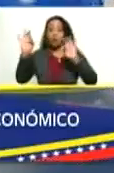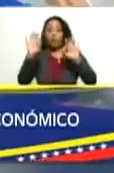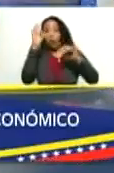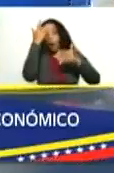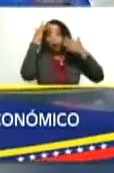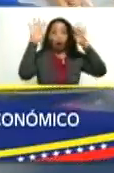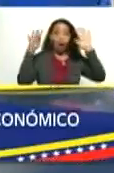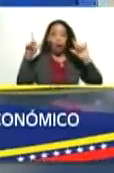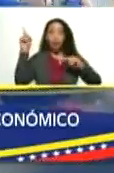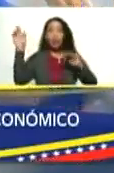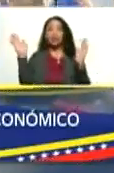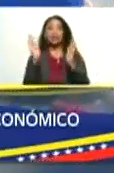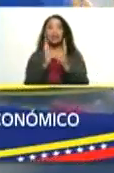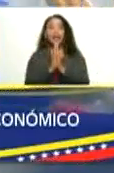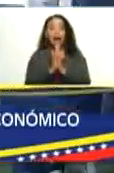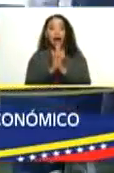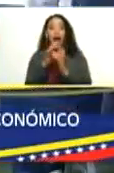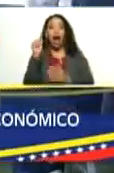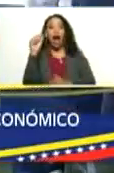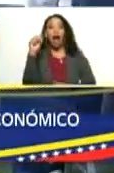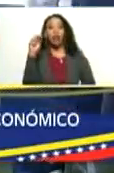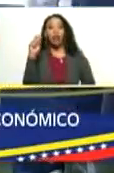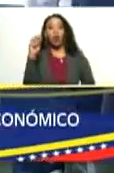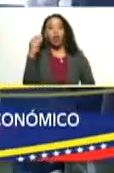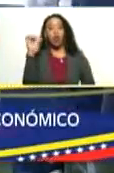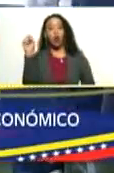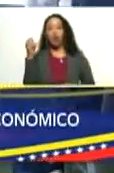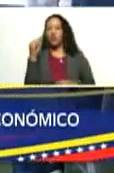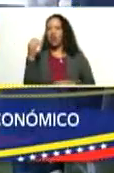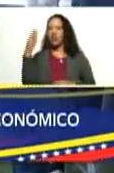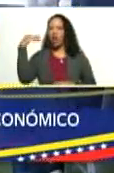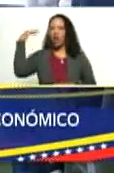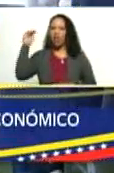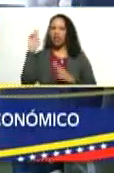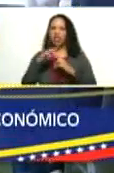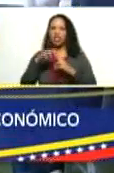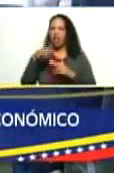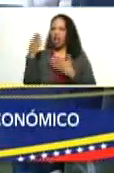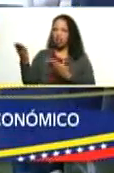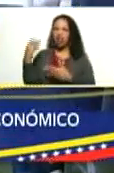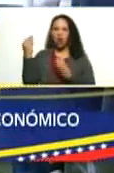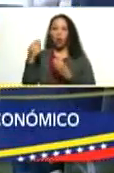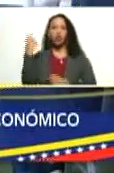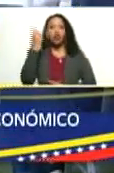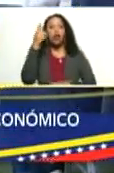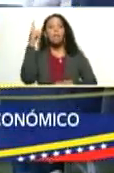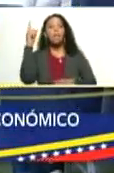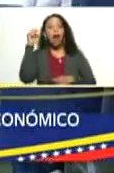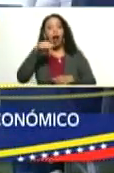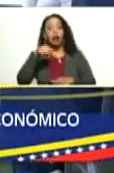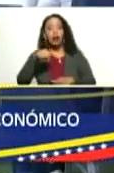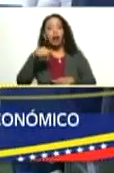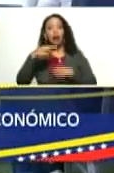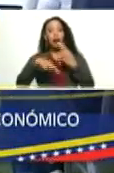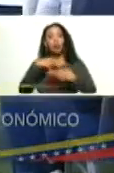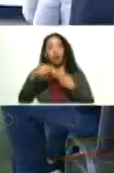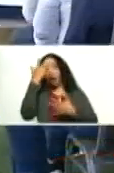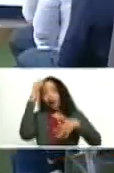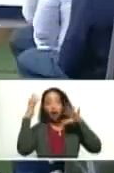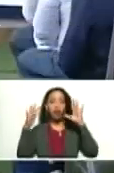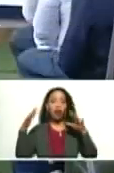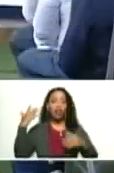carnavales de San Antonio del Táchira. ¿Cuándo antes se hacía eso? Nunca antes, solo en revolución. Los carnavales van como